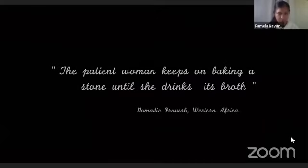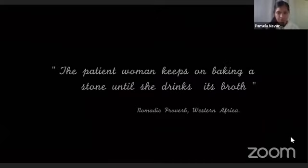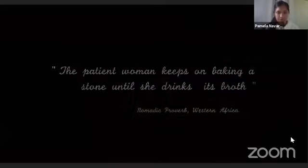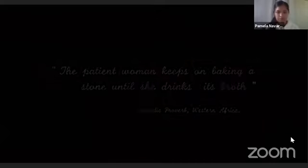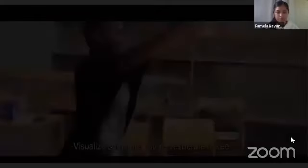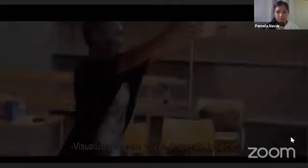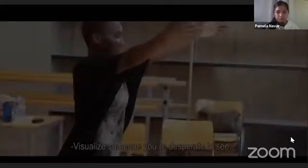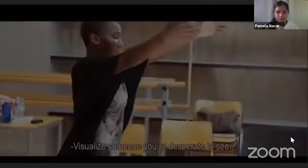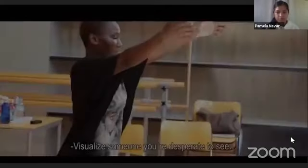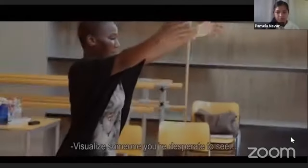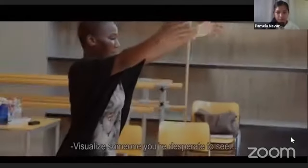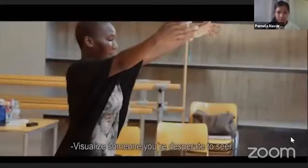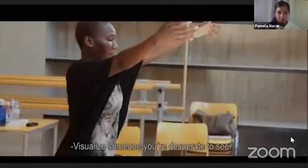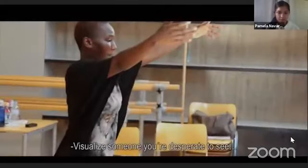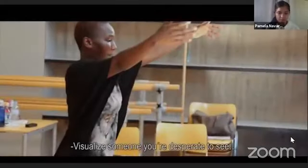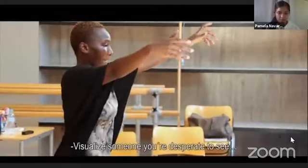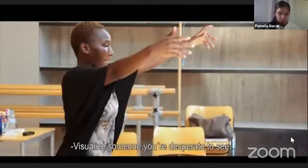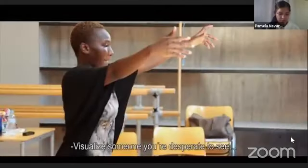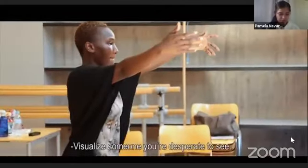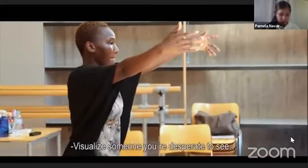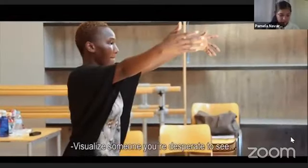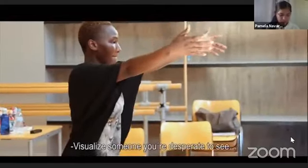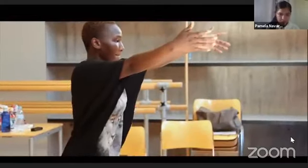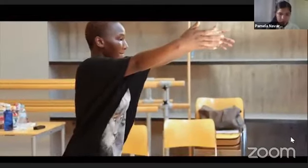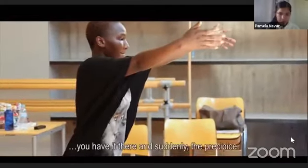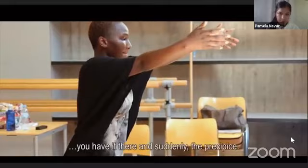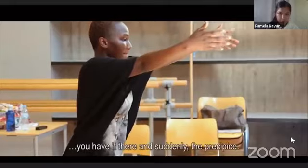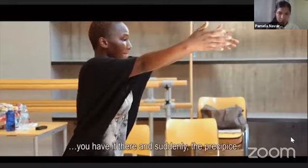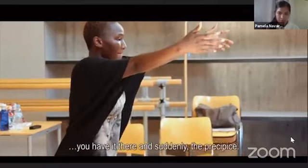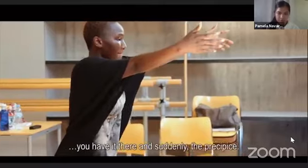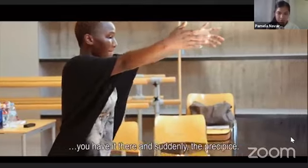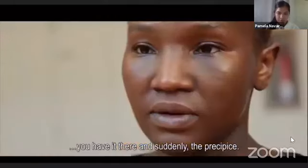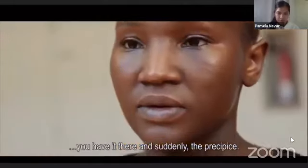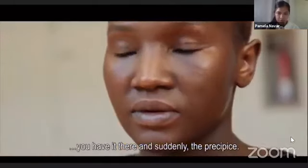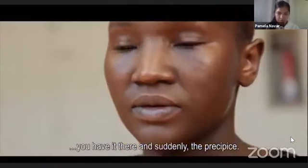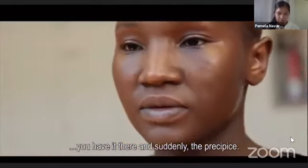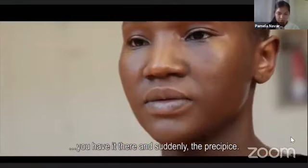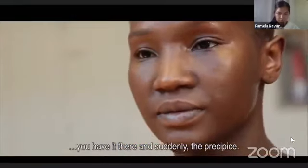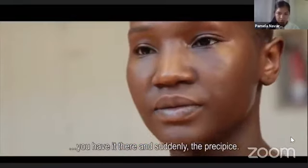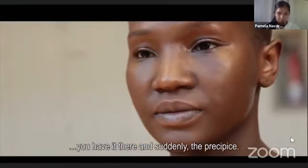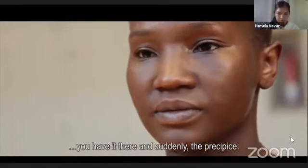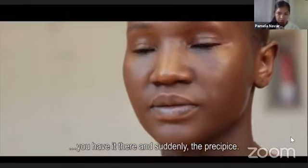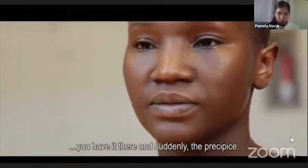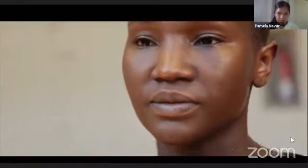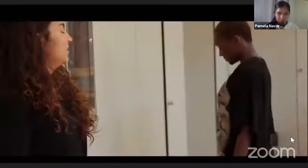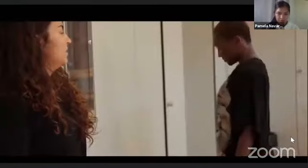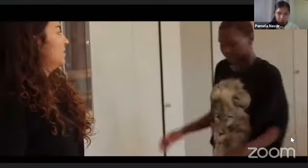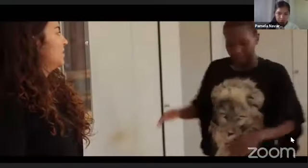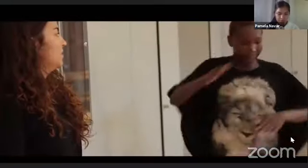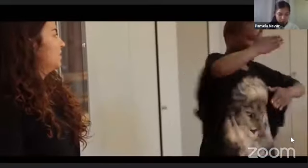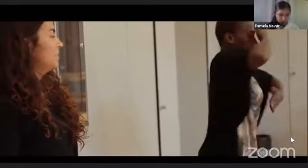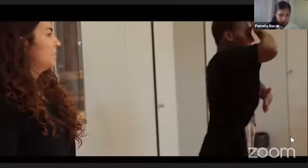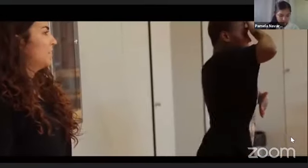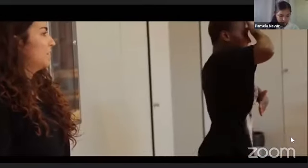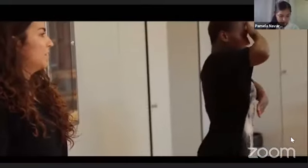visualiza a alguien que esté desesperada por ver que lo tenga y que tiene su visión